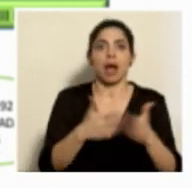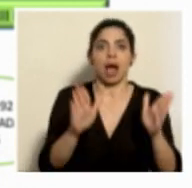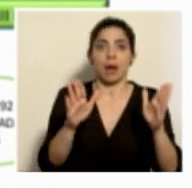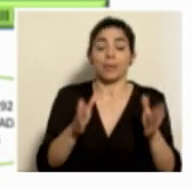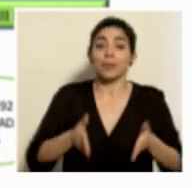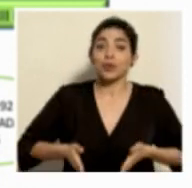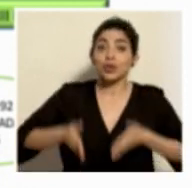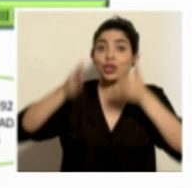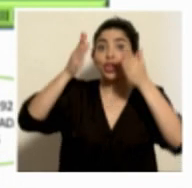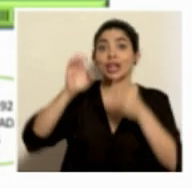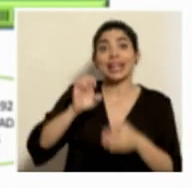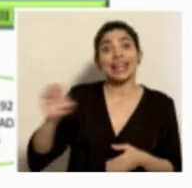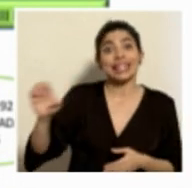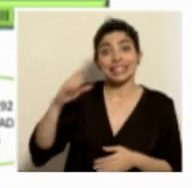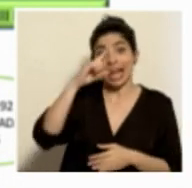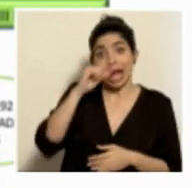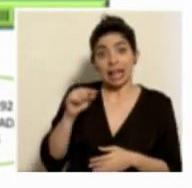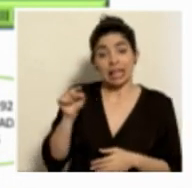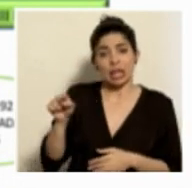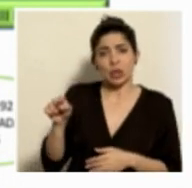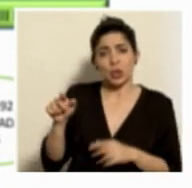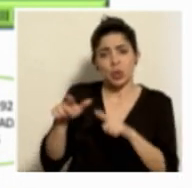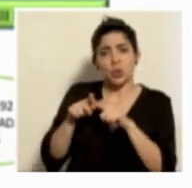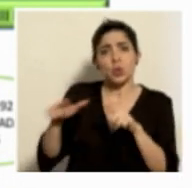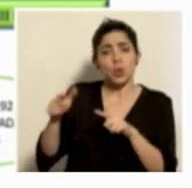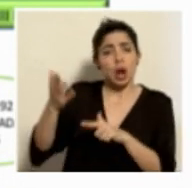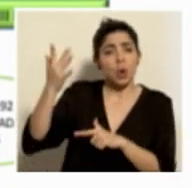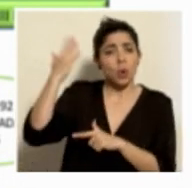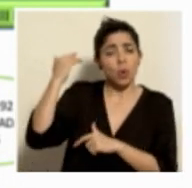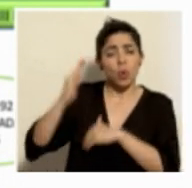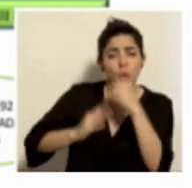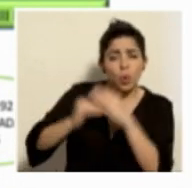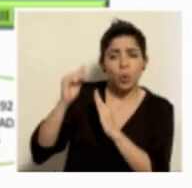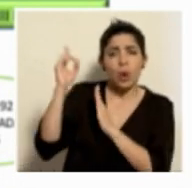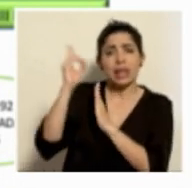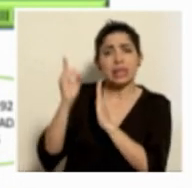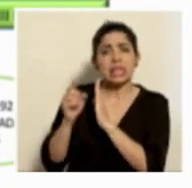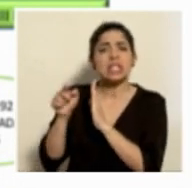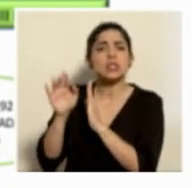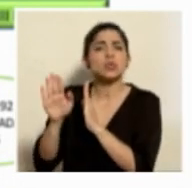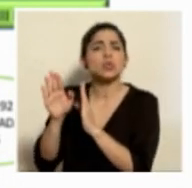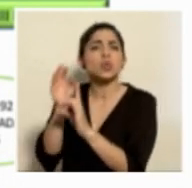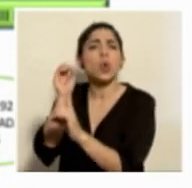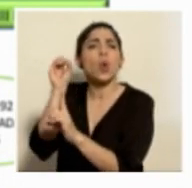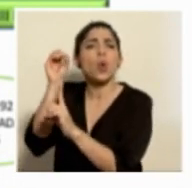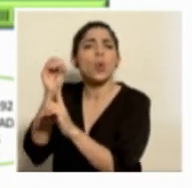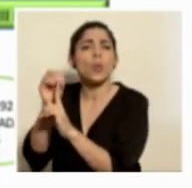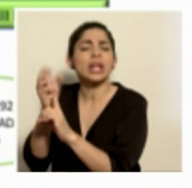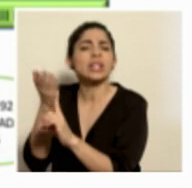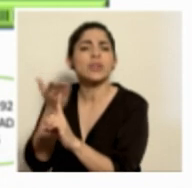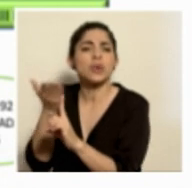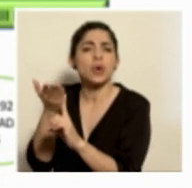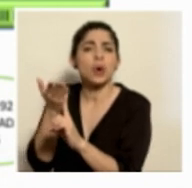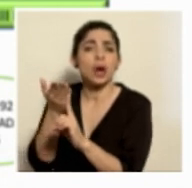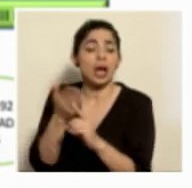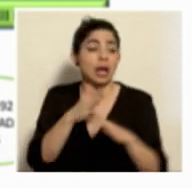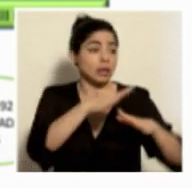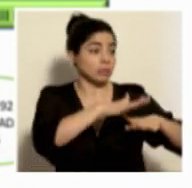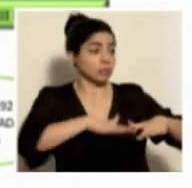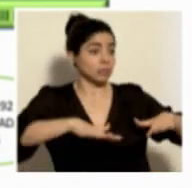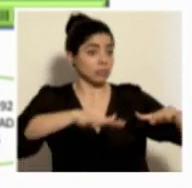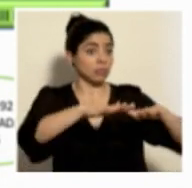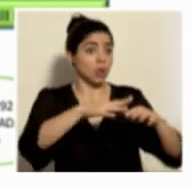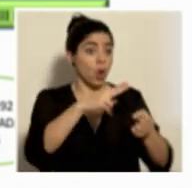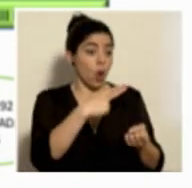del Calderón Guardia se elaboró y se diseñó para sustituir la capacidad